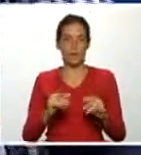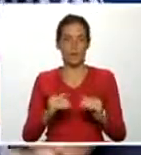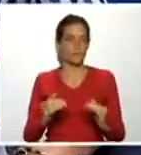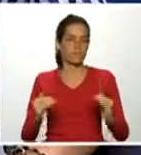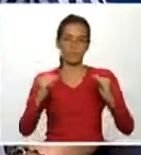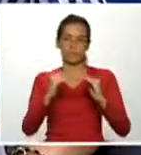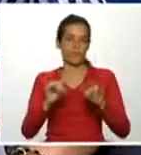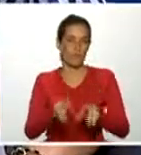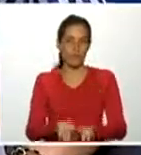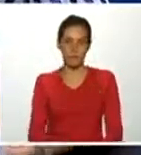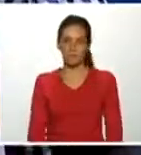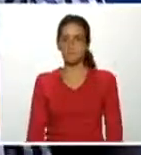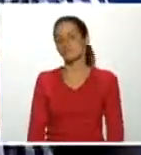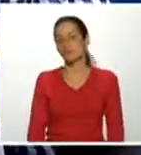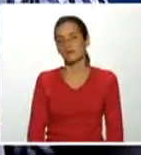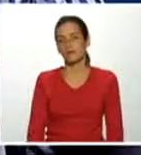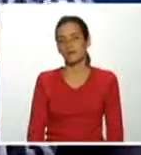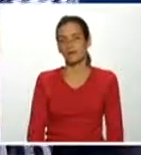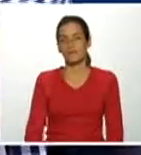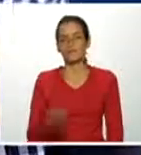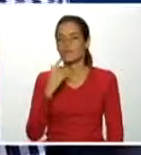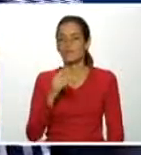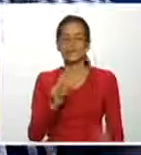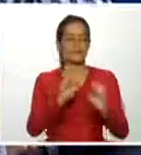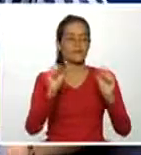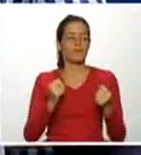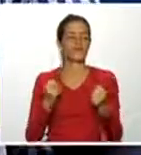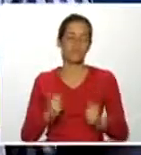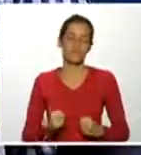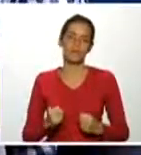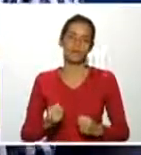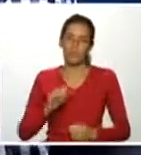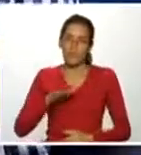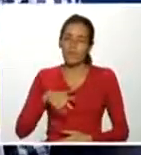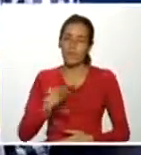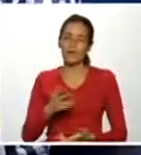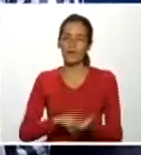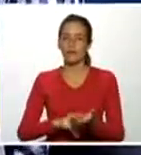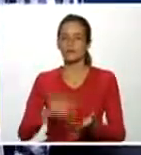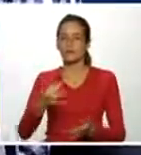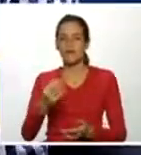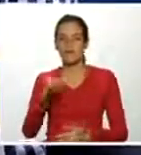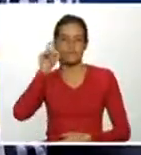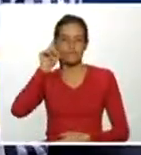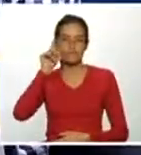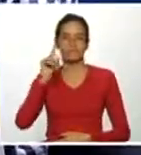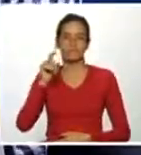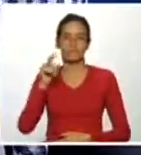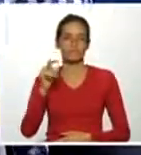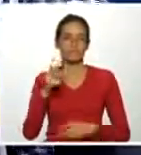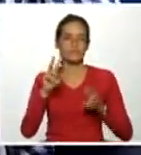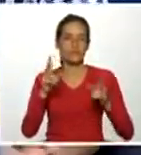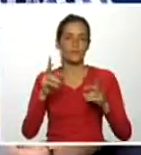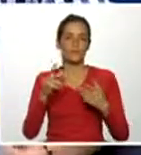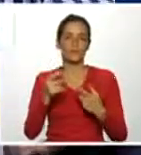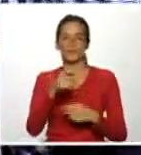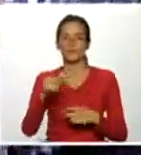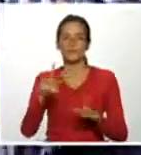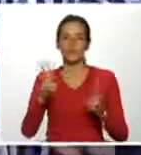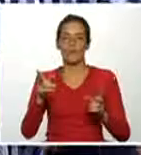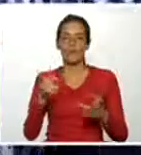en paralelo, ¿sí? Con un ecosistema bien fortalecido vamos a poder garantizar la formación de digamos, generación